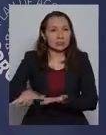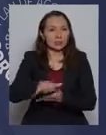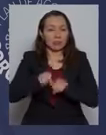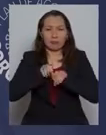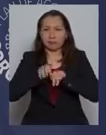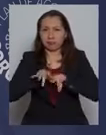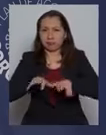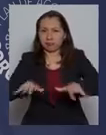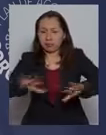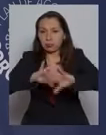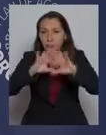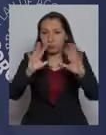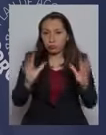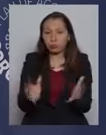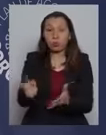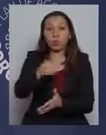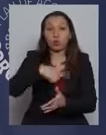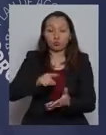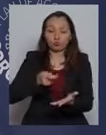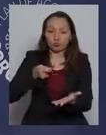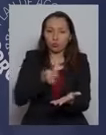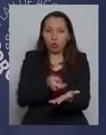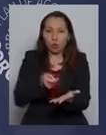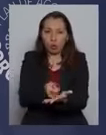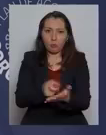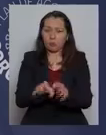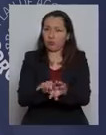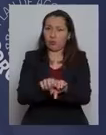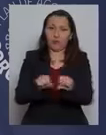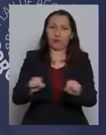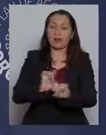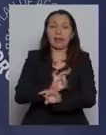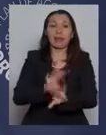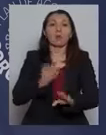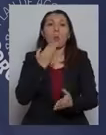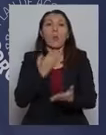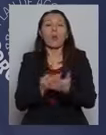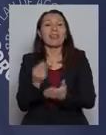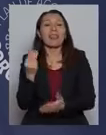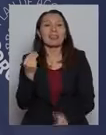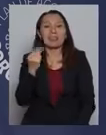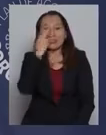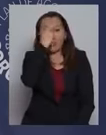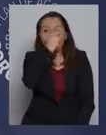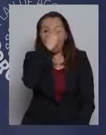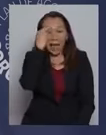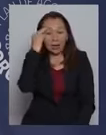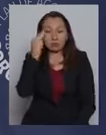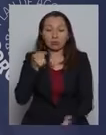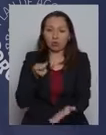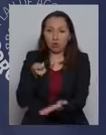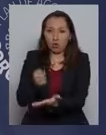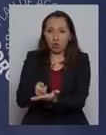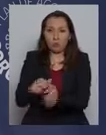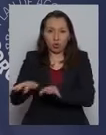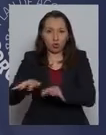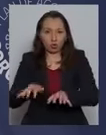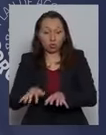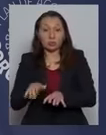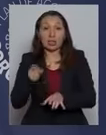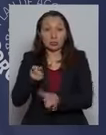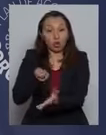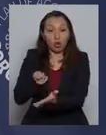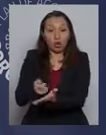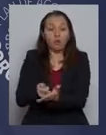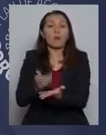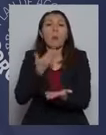pandemia. Nosotros realizamos las compras confirmadas el día 13 de marzo y vuelvo a repetir, esas compras